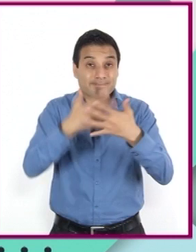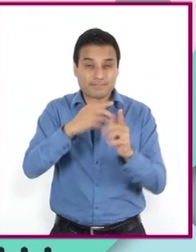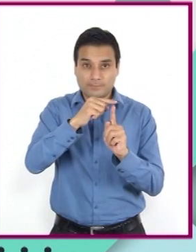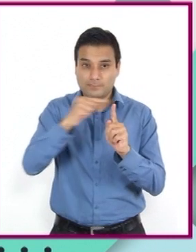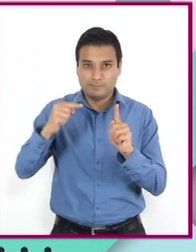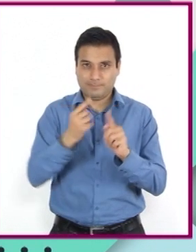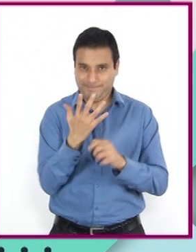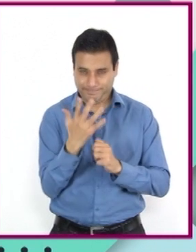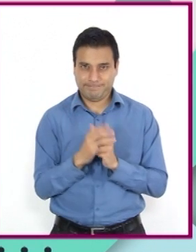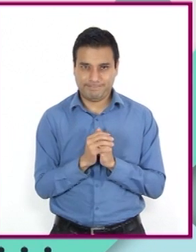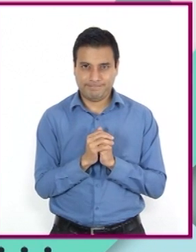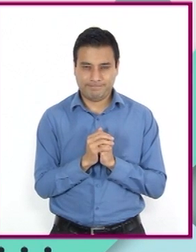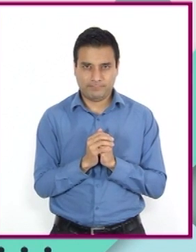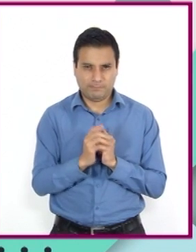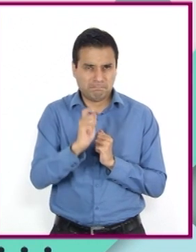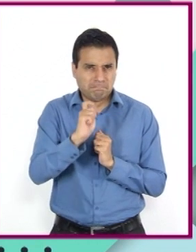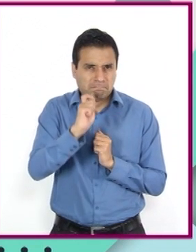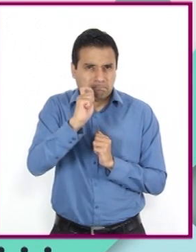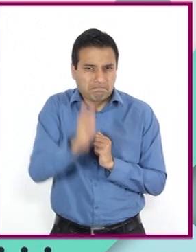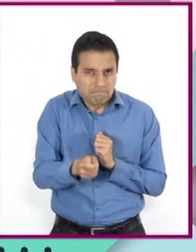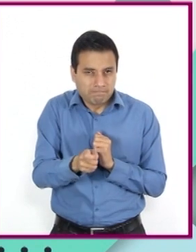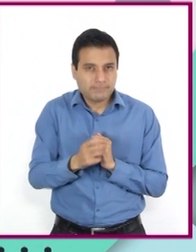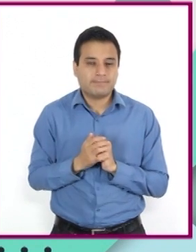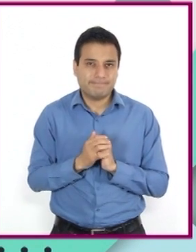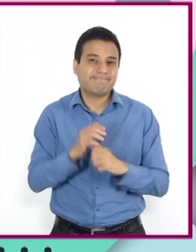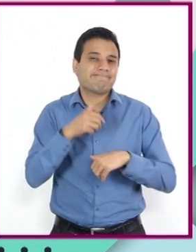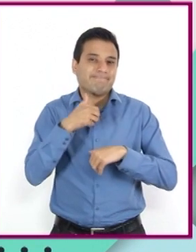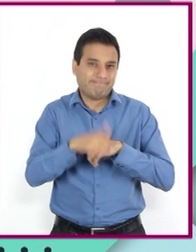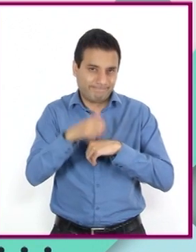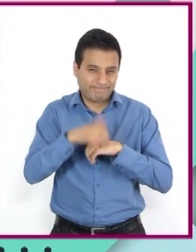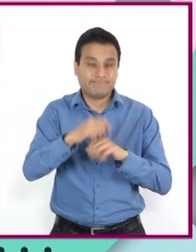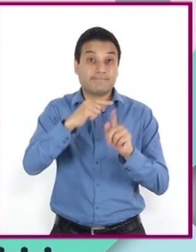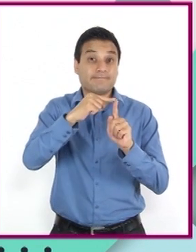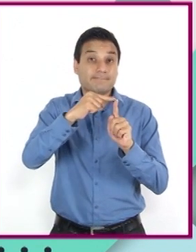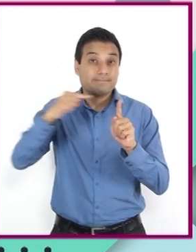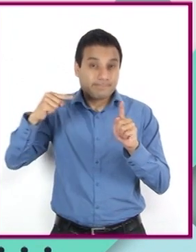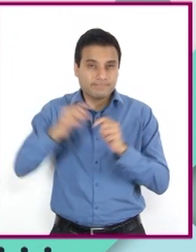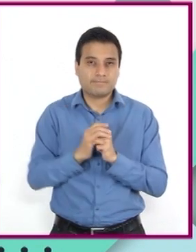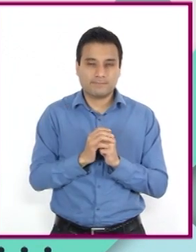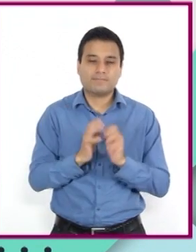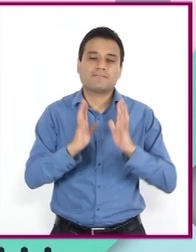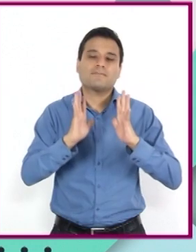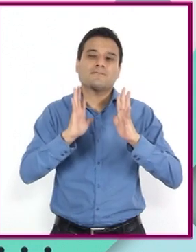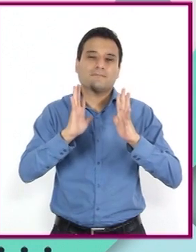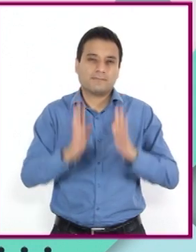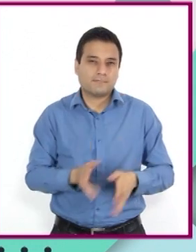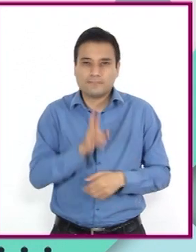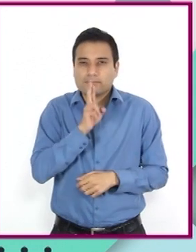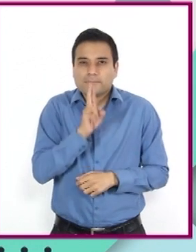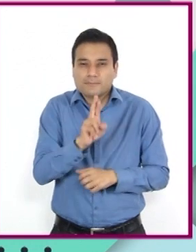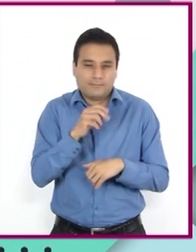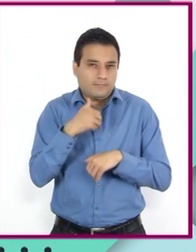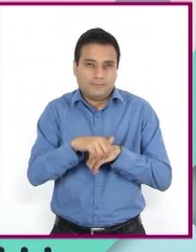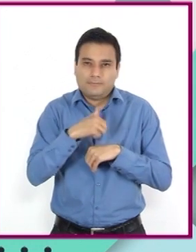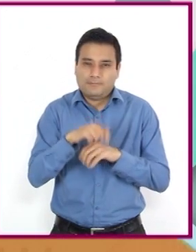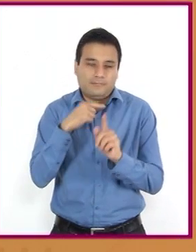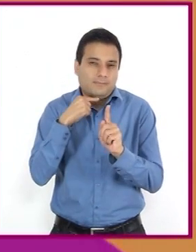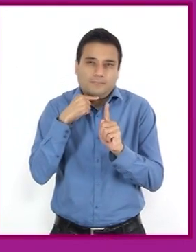negativo. Entonces se dividen los números y ya sabemos que el resultado será un número